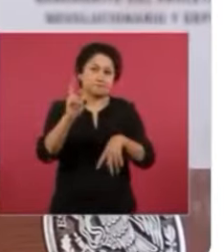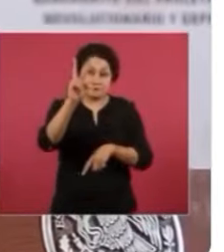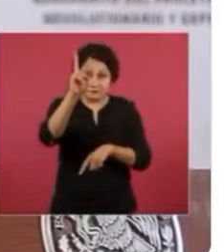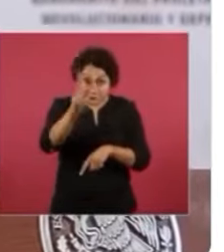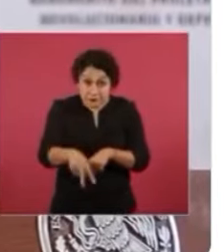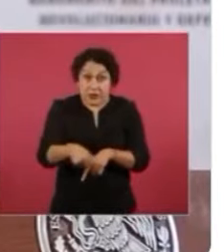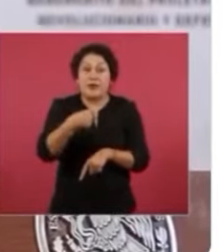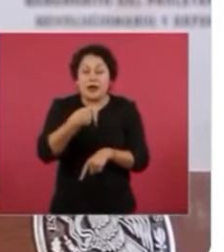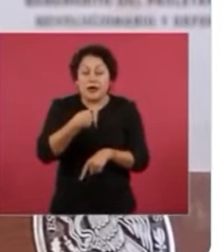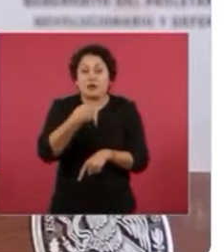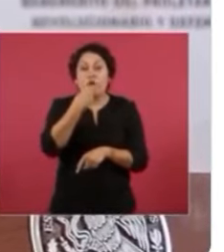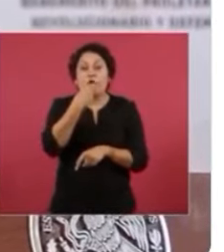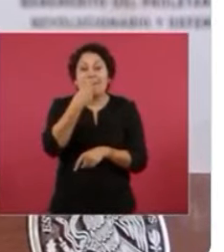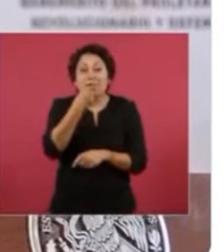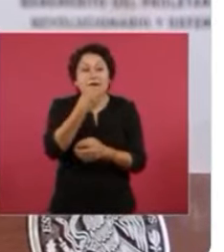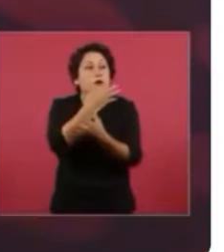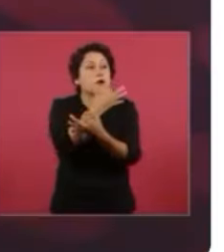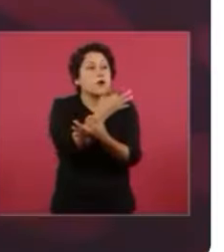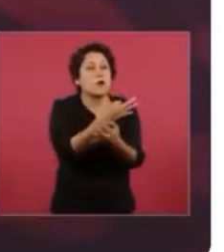llevo